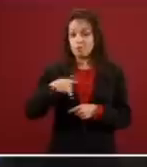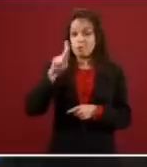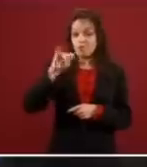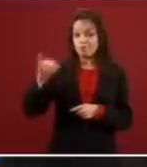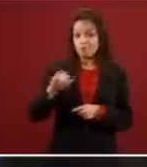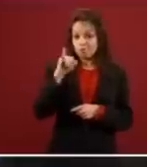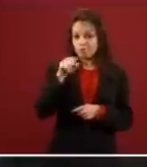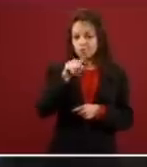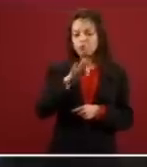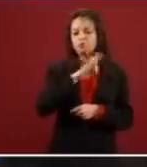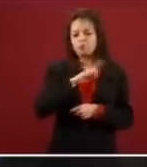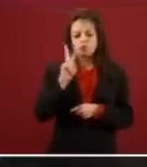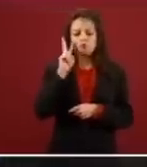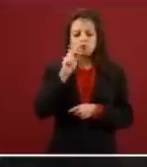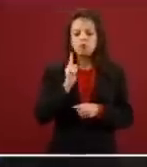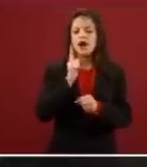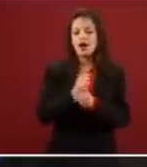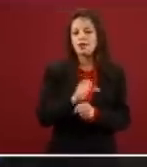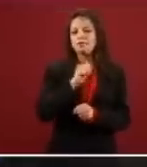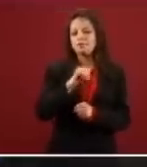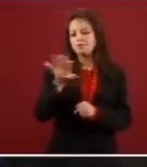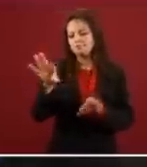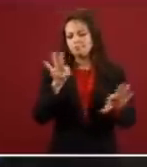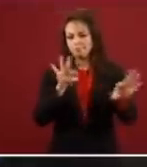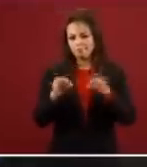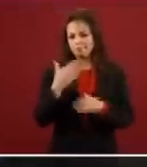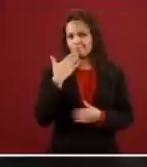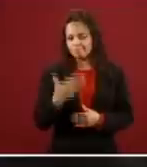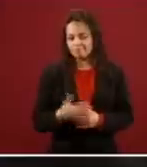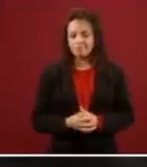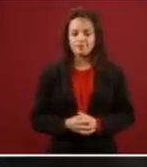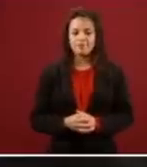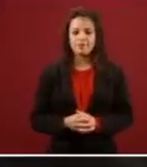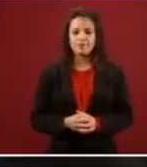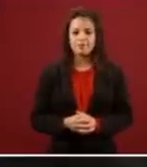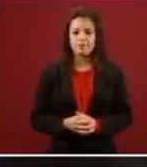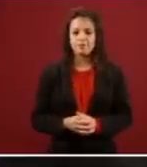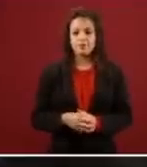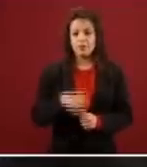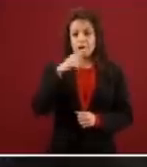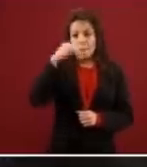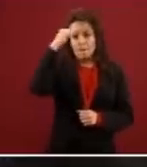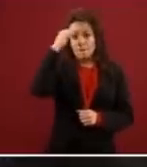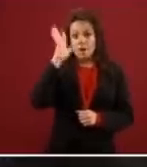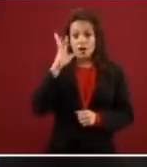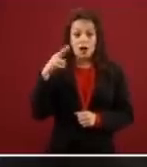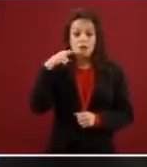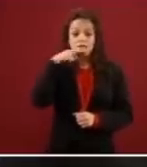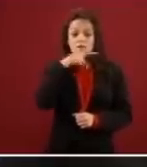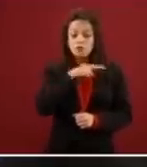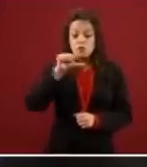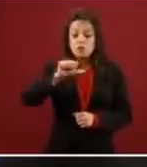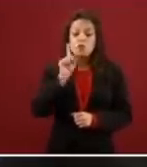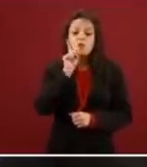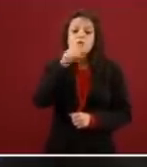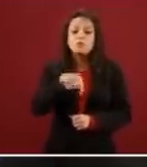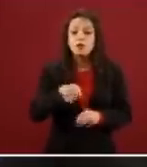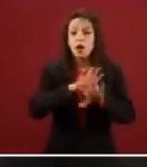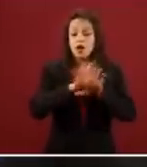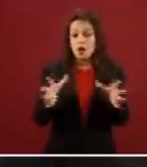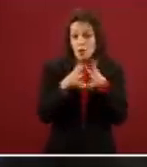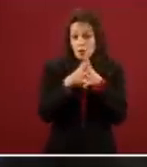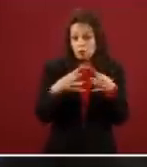Y recordemos que tampoco va a suceder que de un día a otro otro las juntas van a desaparecer. En el